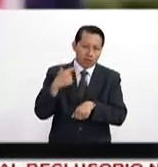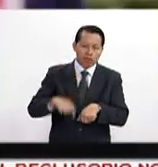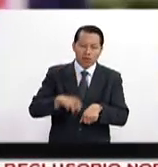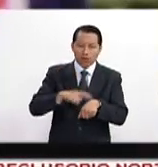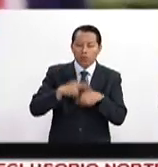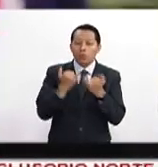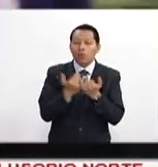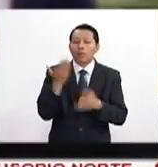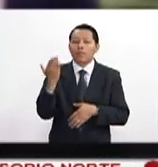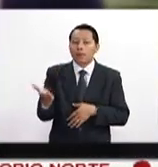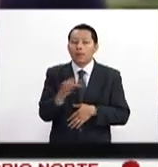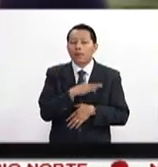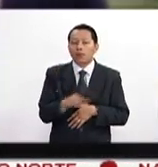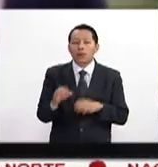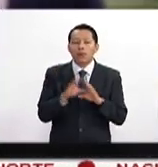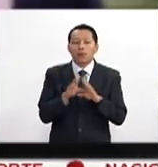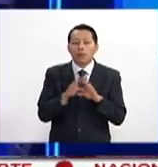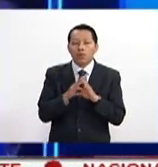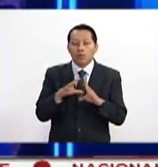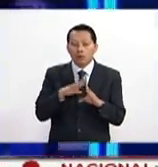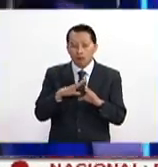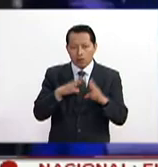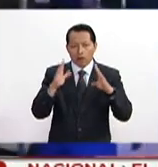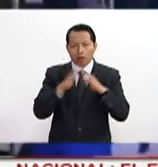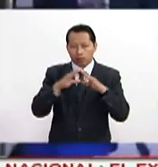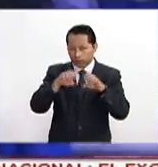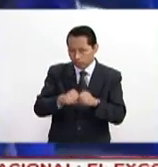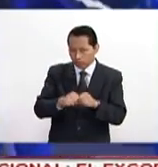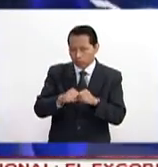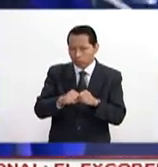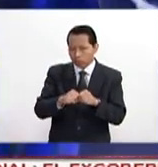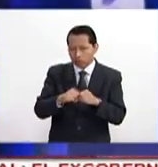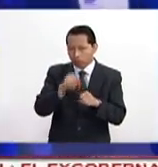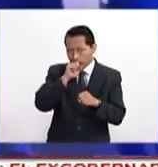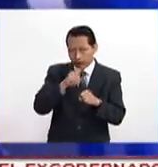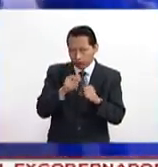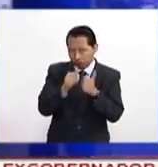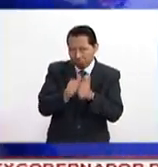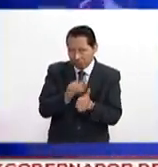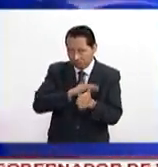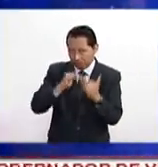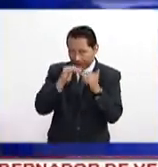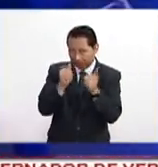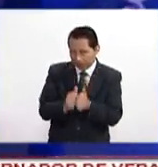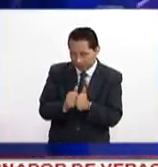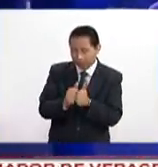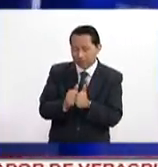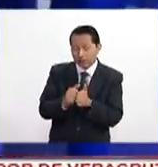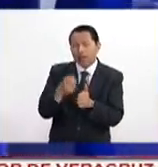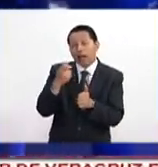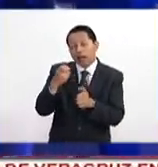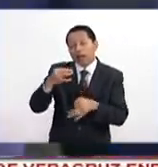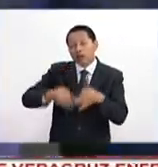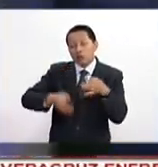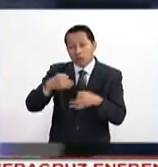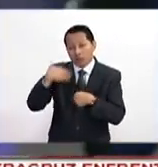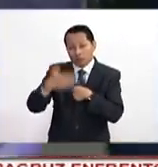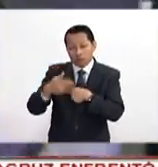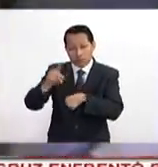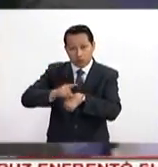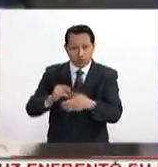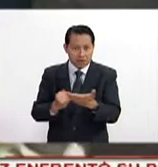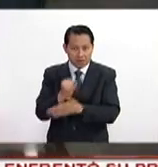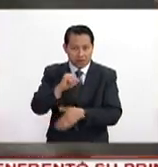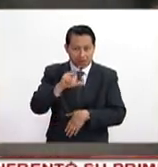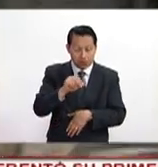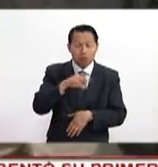también solicitaron que se le conceda el arresto domiciliario, situación por la que el tribunal se pronunciará en los próximos días. Tras